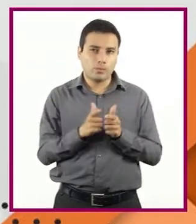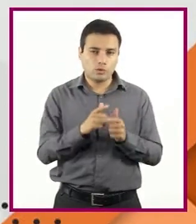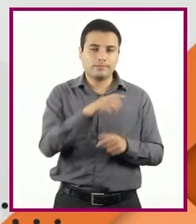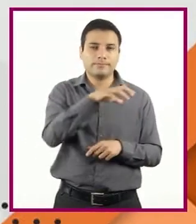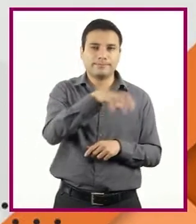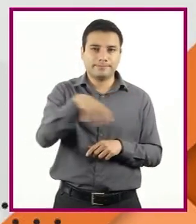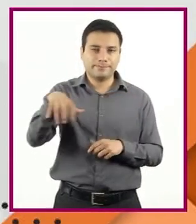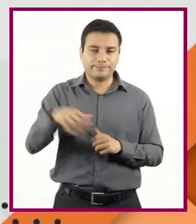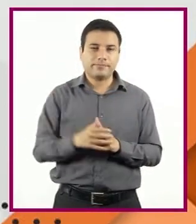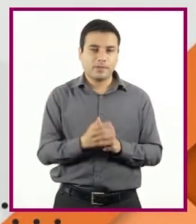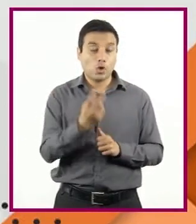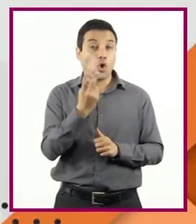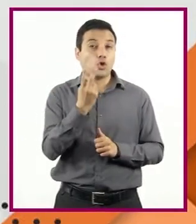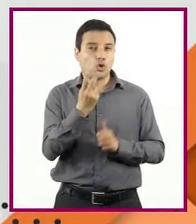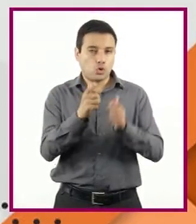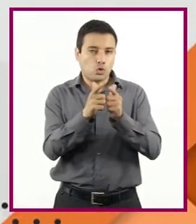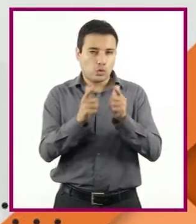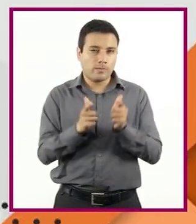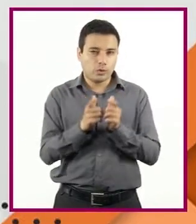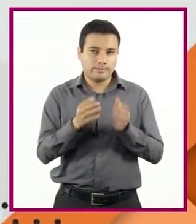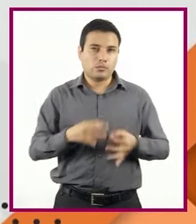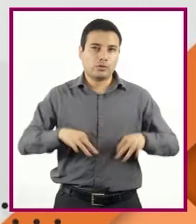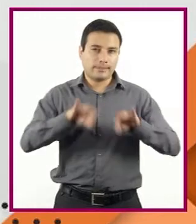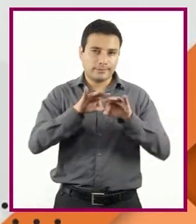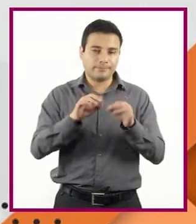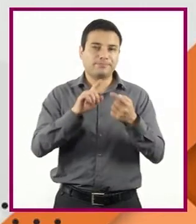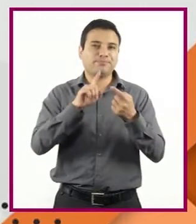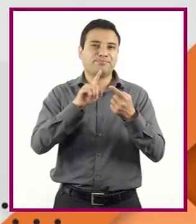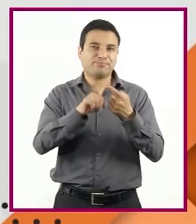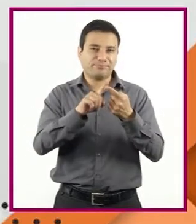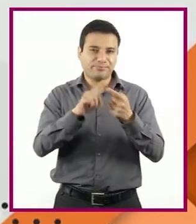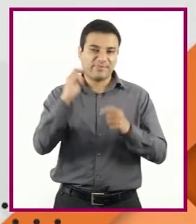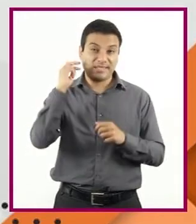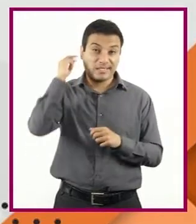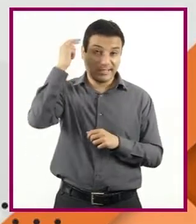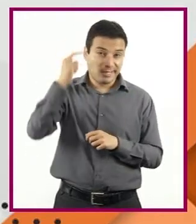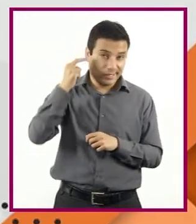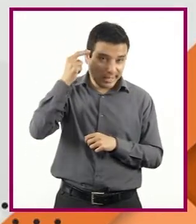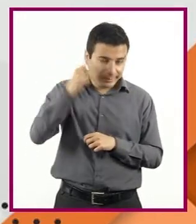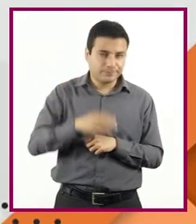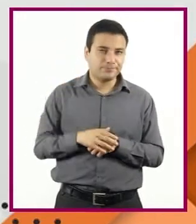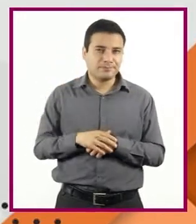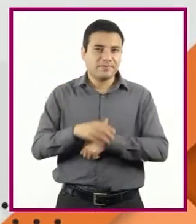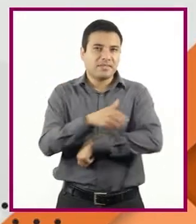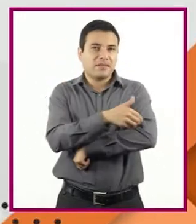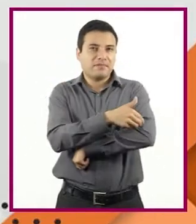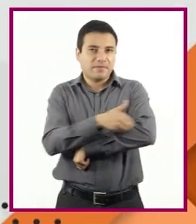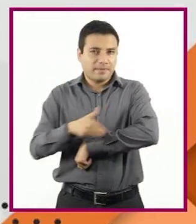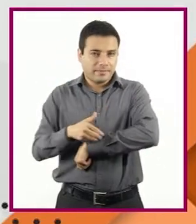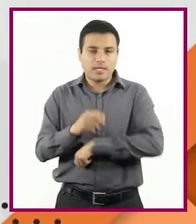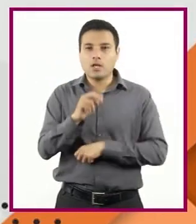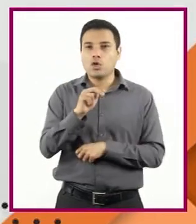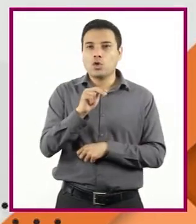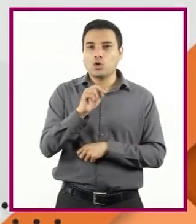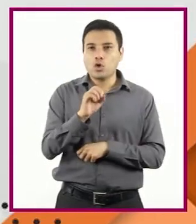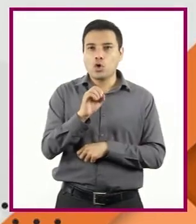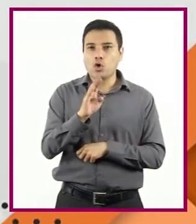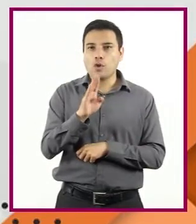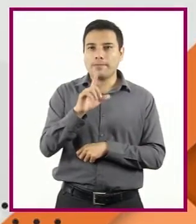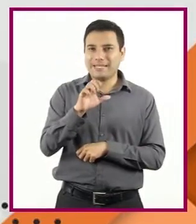clases sociales polarizadas: la clase dominante, constituida por los nobles o pipiltin, y la clase